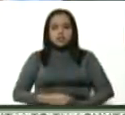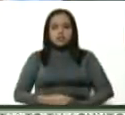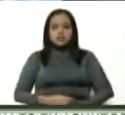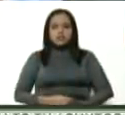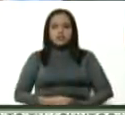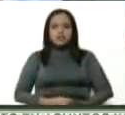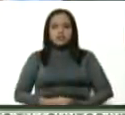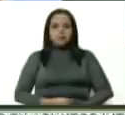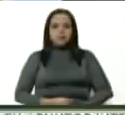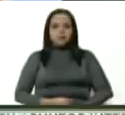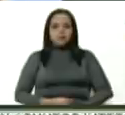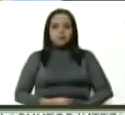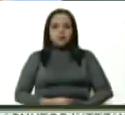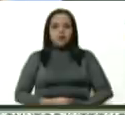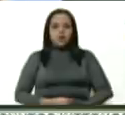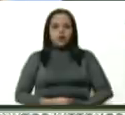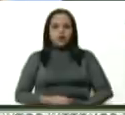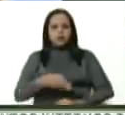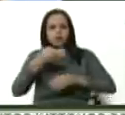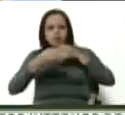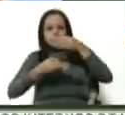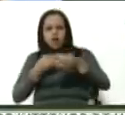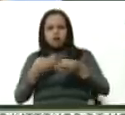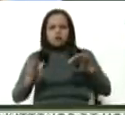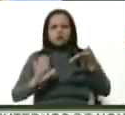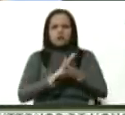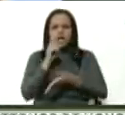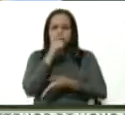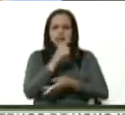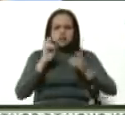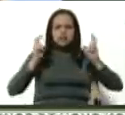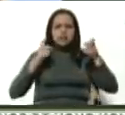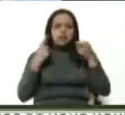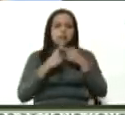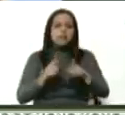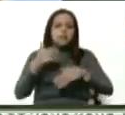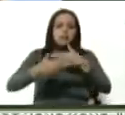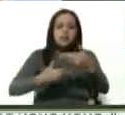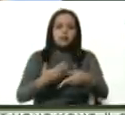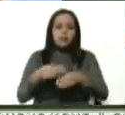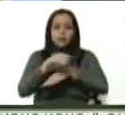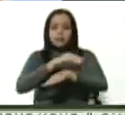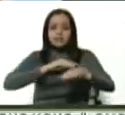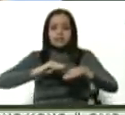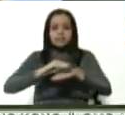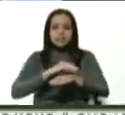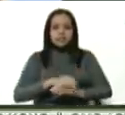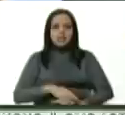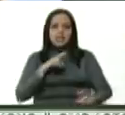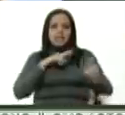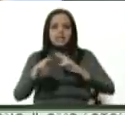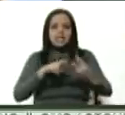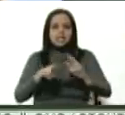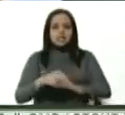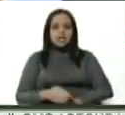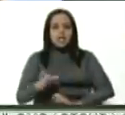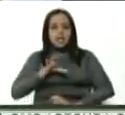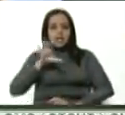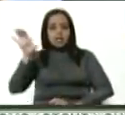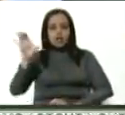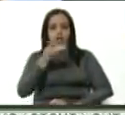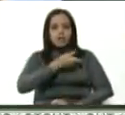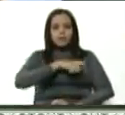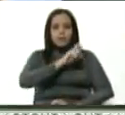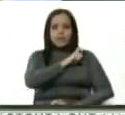digamos, al respecto, pero sí lo venimos hablando con la ministra de Relaciones Exteriores de